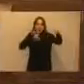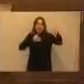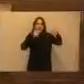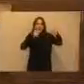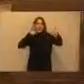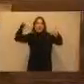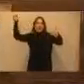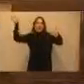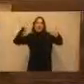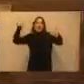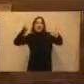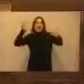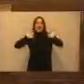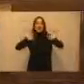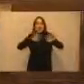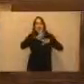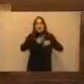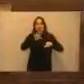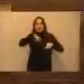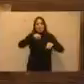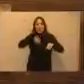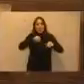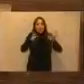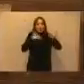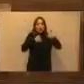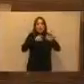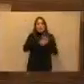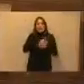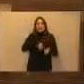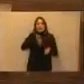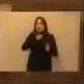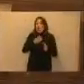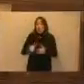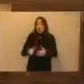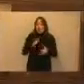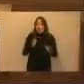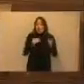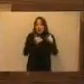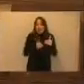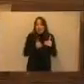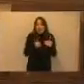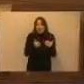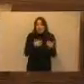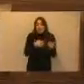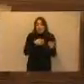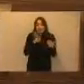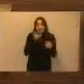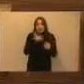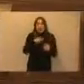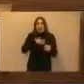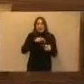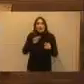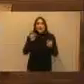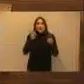y estar mucho más tranquilos como si nada pasase, pero al final, por muchas habitaciones de cristales que no oigan los gritos de la calle, las puertas se